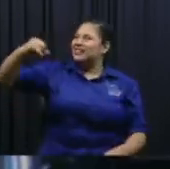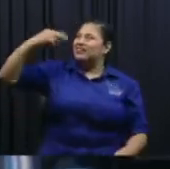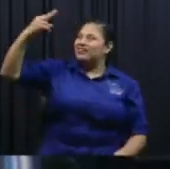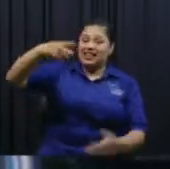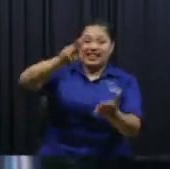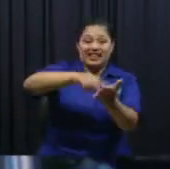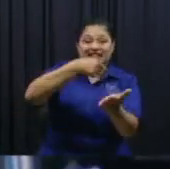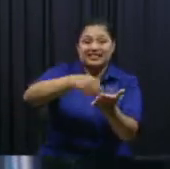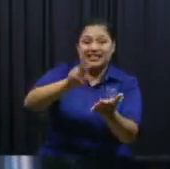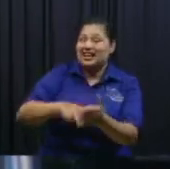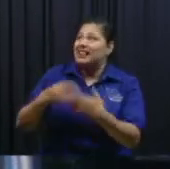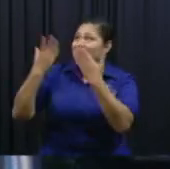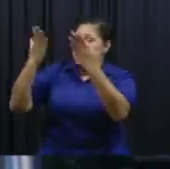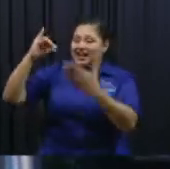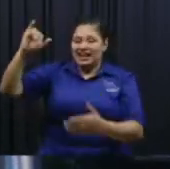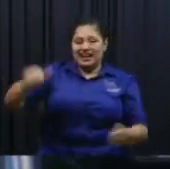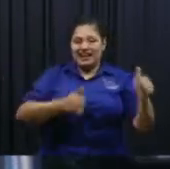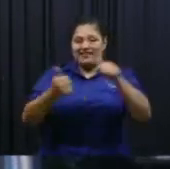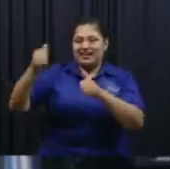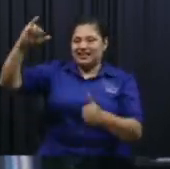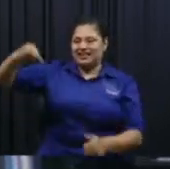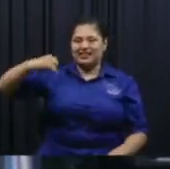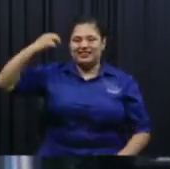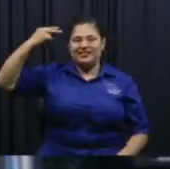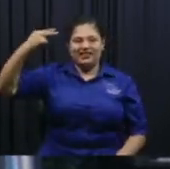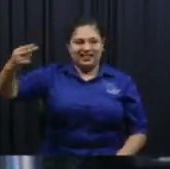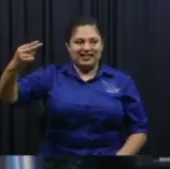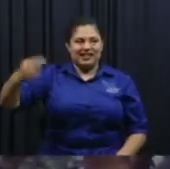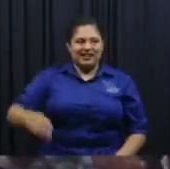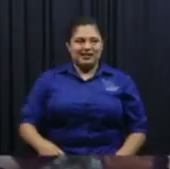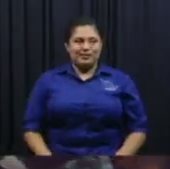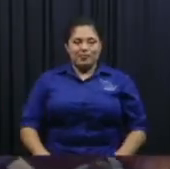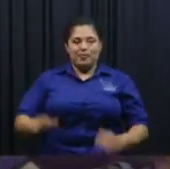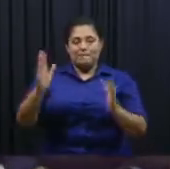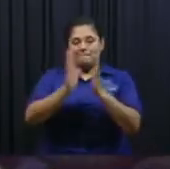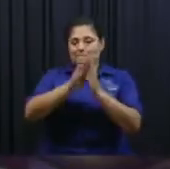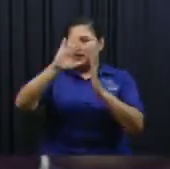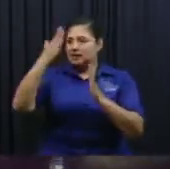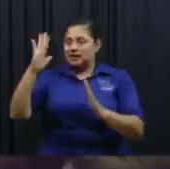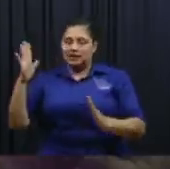alabanzas a Jehová iremos con la casa se alabanzas